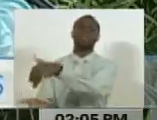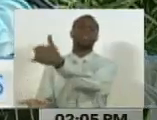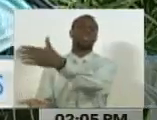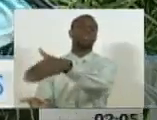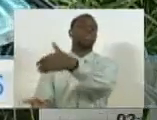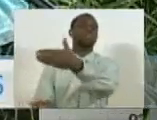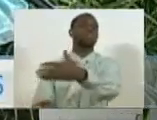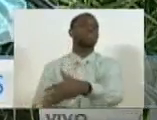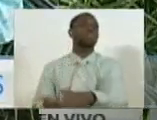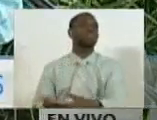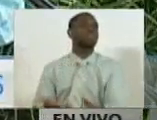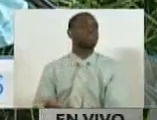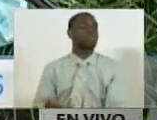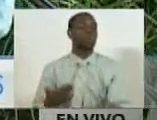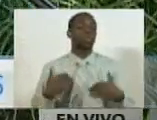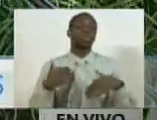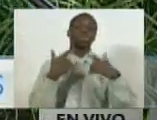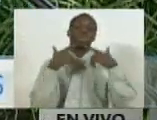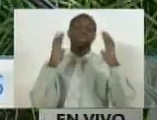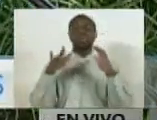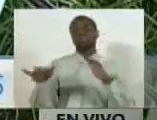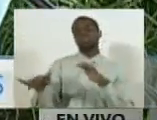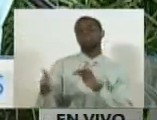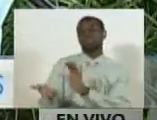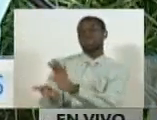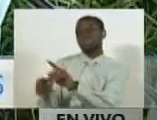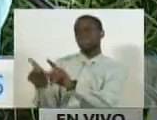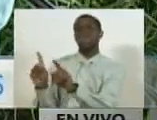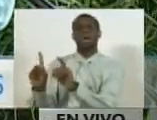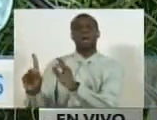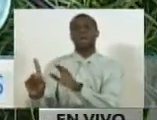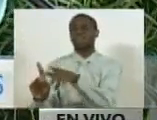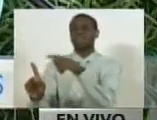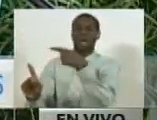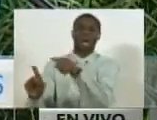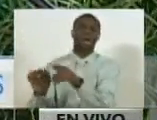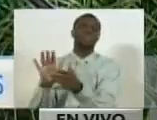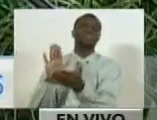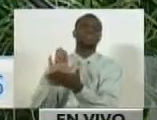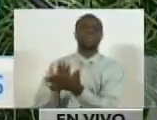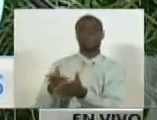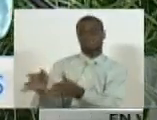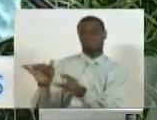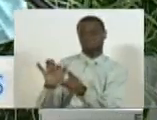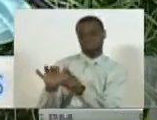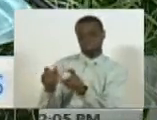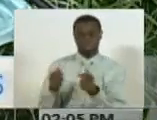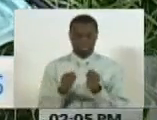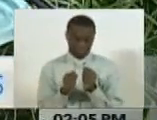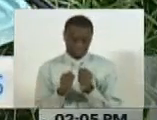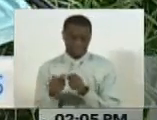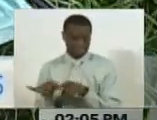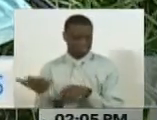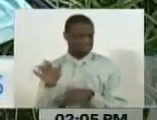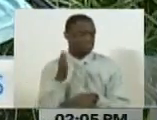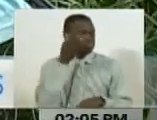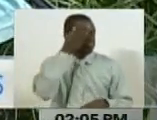Y a veces uno se conforma, no, que bueno, que el muchacho se quede ahí, por lo menos está tranquilo 2 horas aquí.